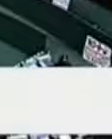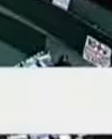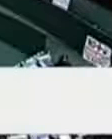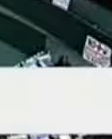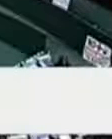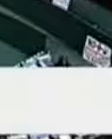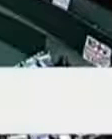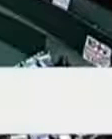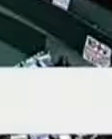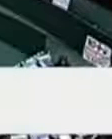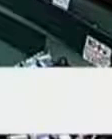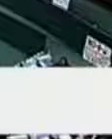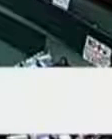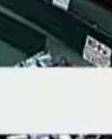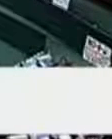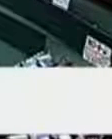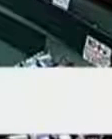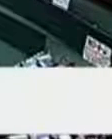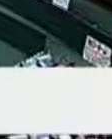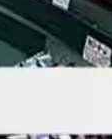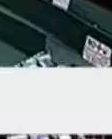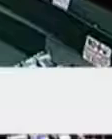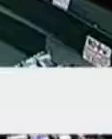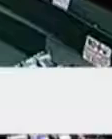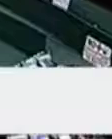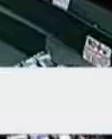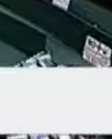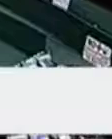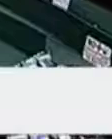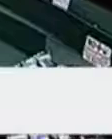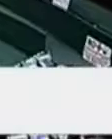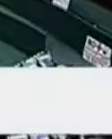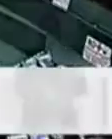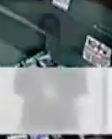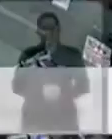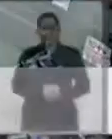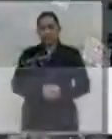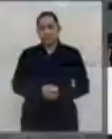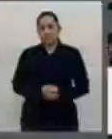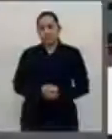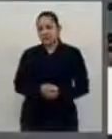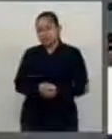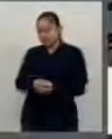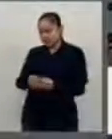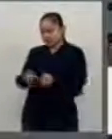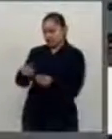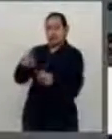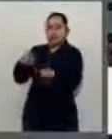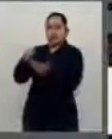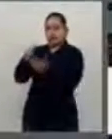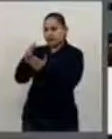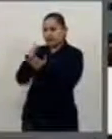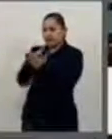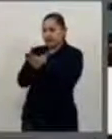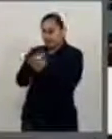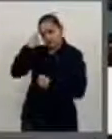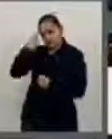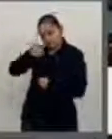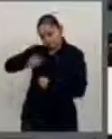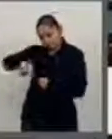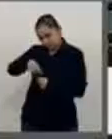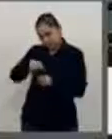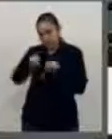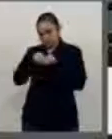Con su venia, diputada presidenta, buenas tardes compañeros diputados, buenas tardes pueblo de